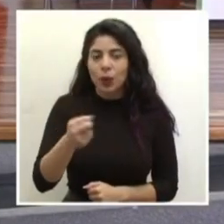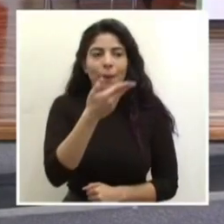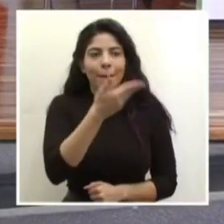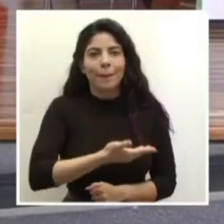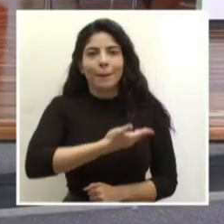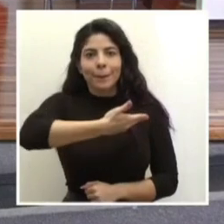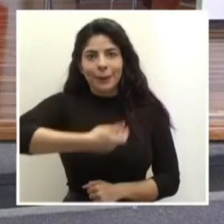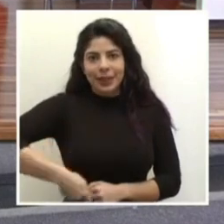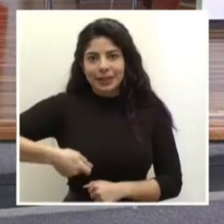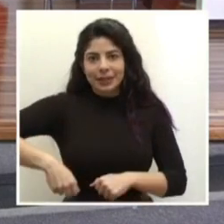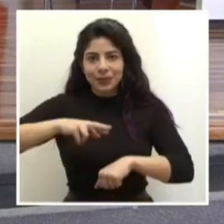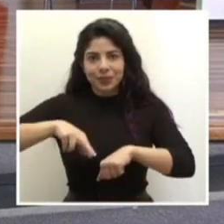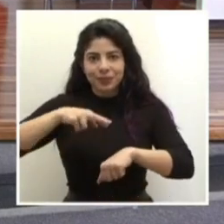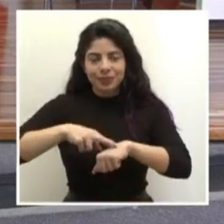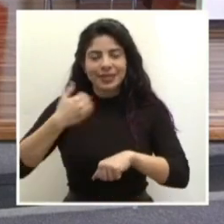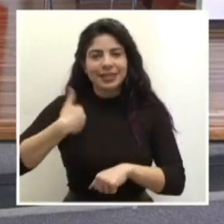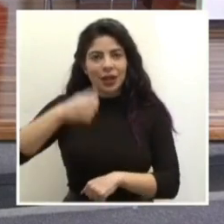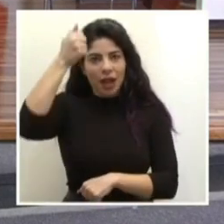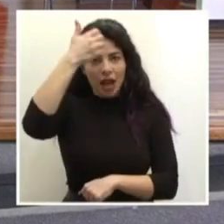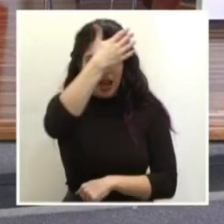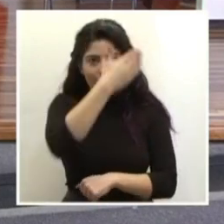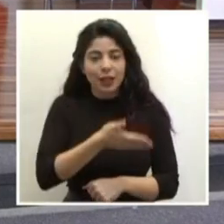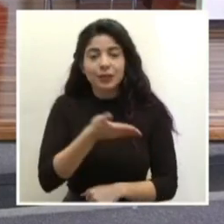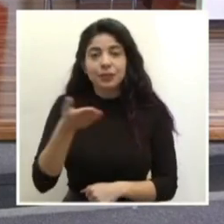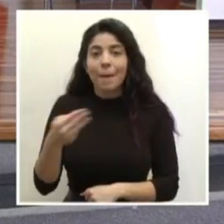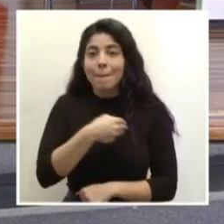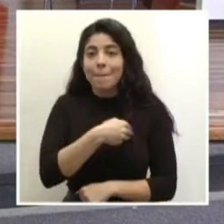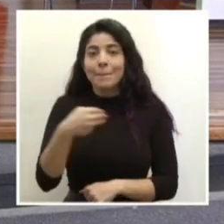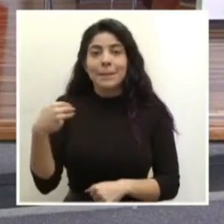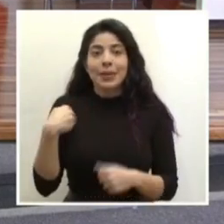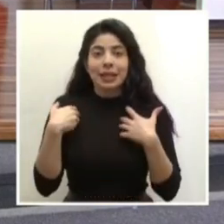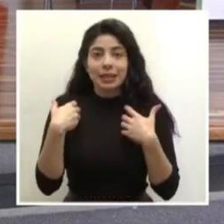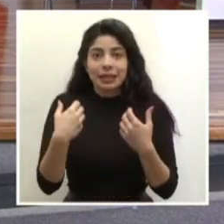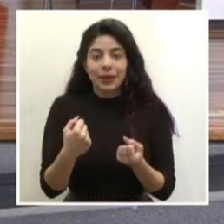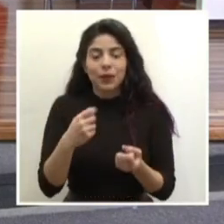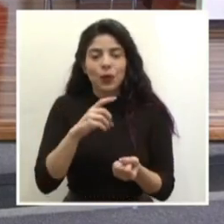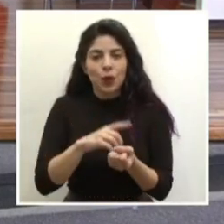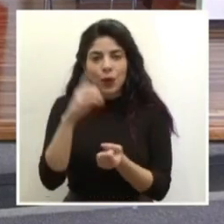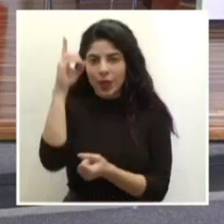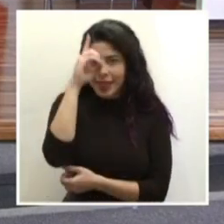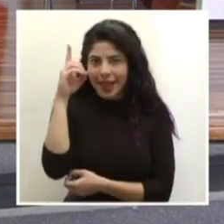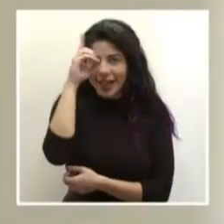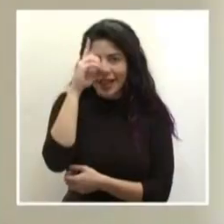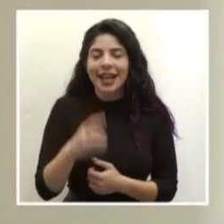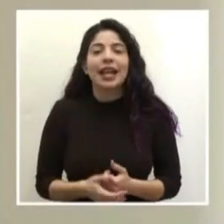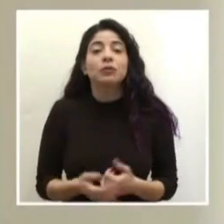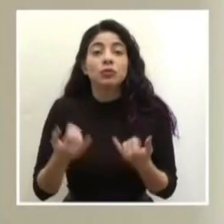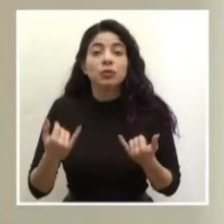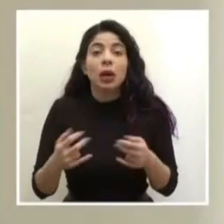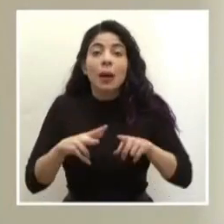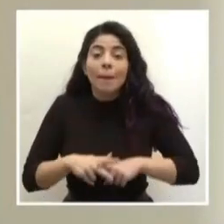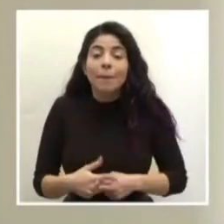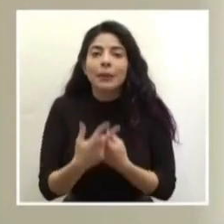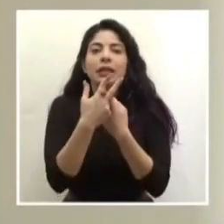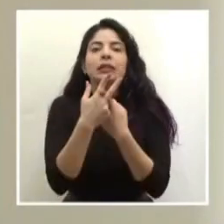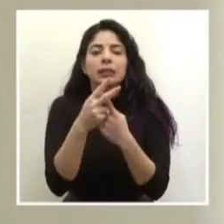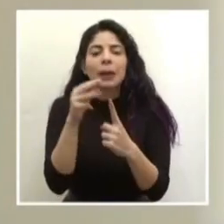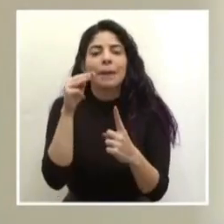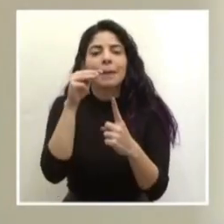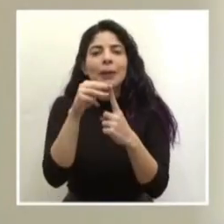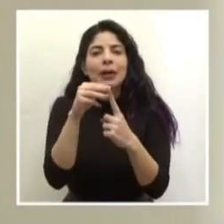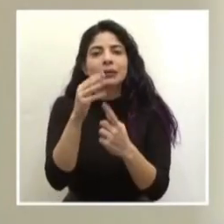la República, el señor Carlos Alvarado Quesada, y el ministro de Salud, el doctor Daniel Salas. Iniciamos con el mensaje